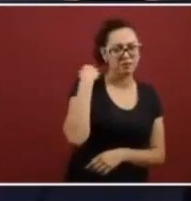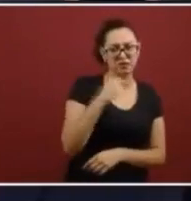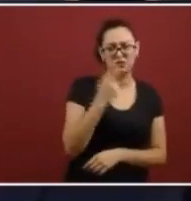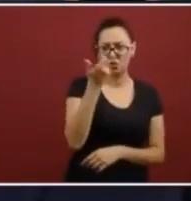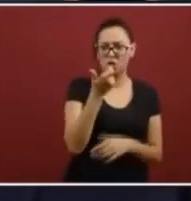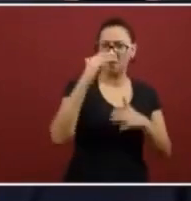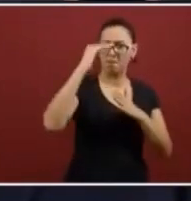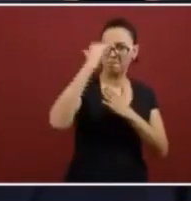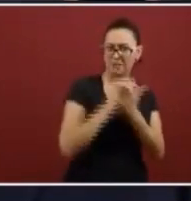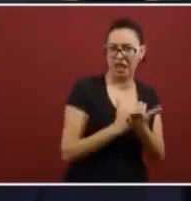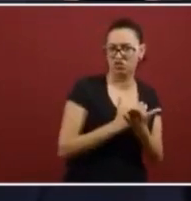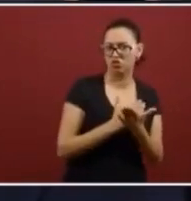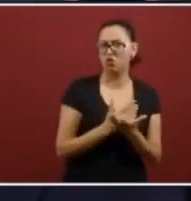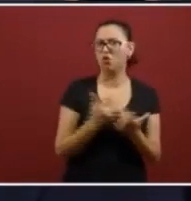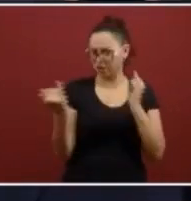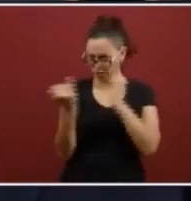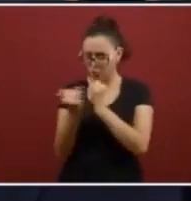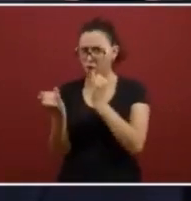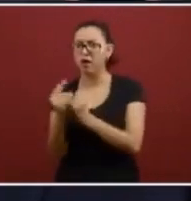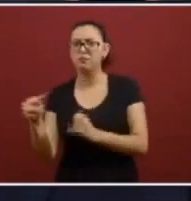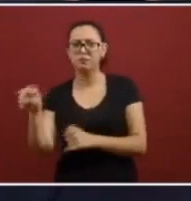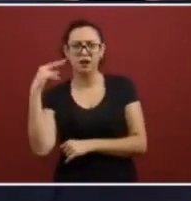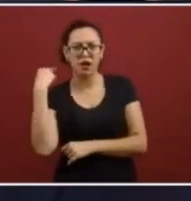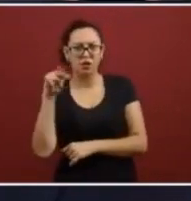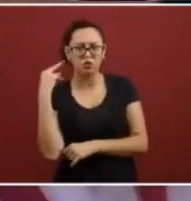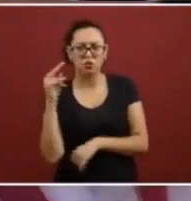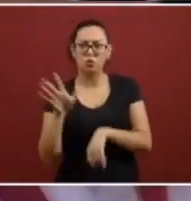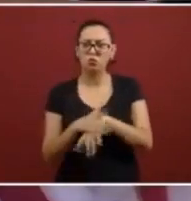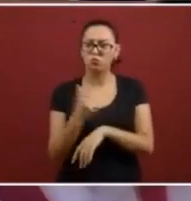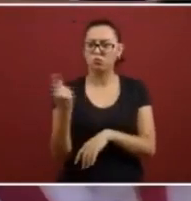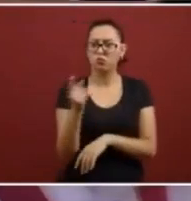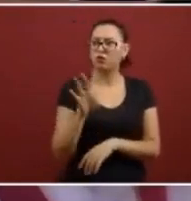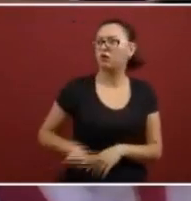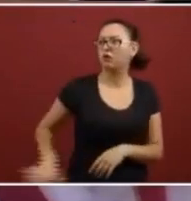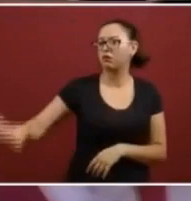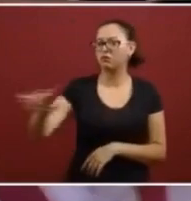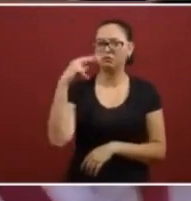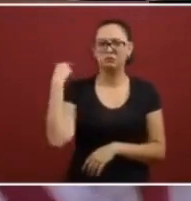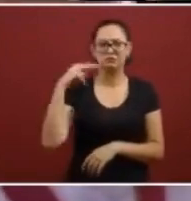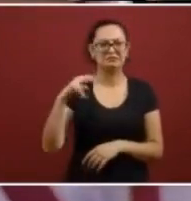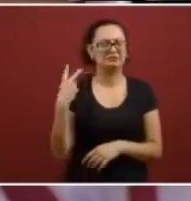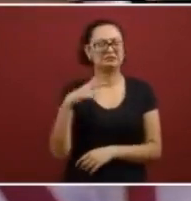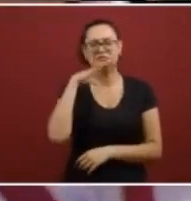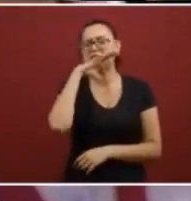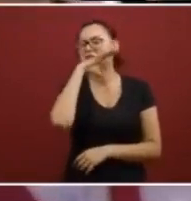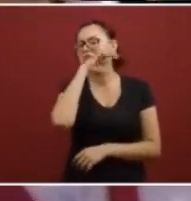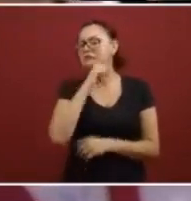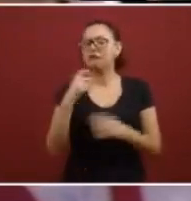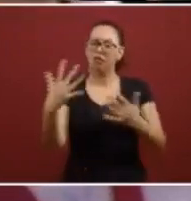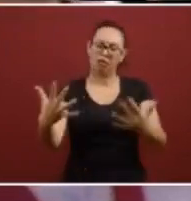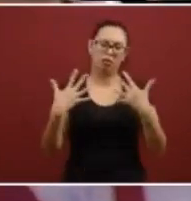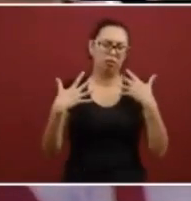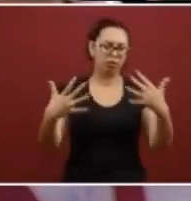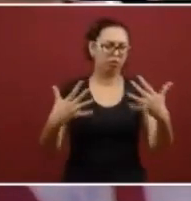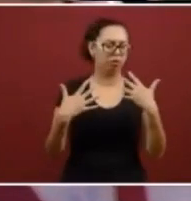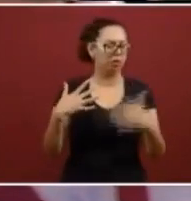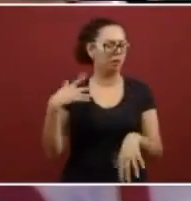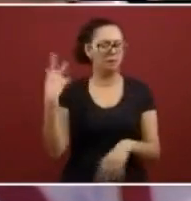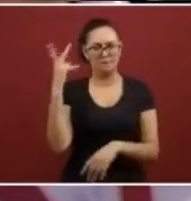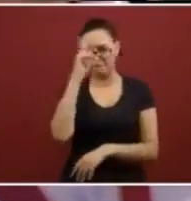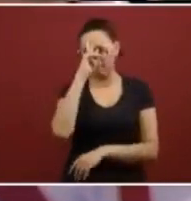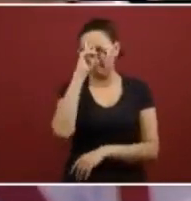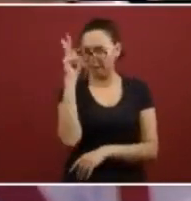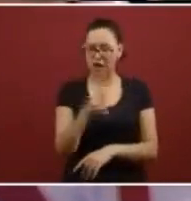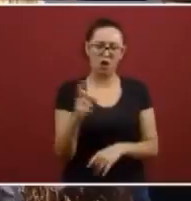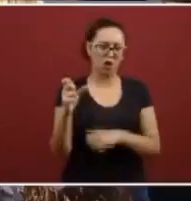Tabasco, tomando In en some of the cuenta other que areas like la mayor Tabasco, parte they de la have entidad decreased veracruzana tiene the temperaturas tariffs muy for altas electric a lo largo de todo el año. because they also